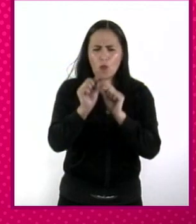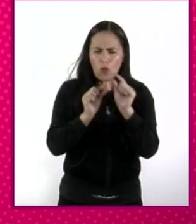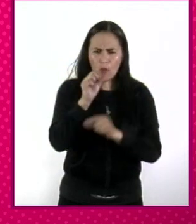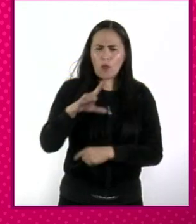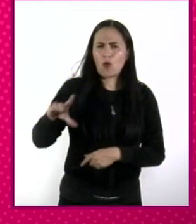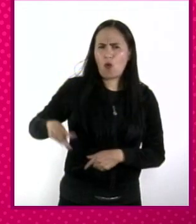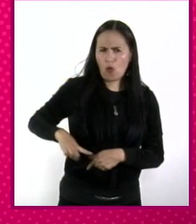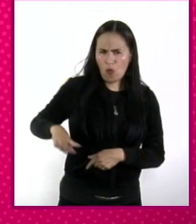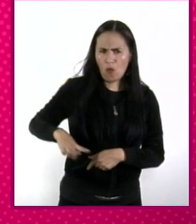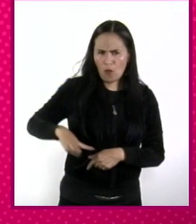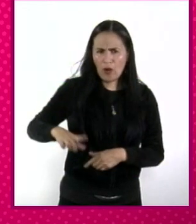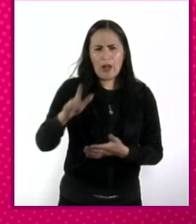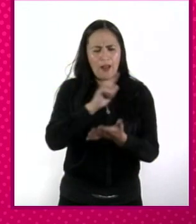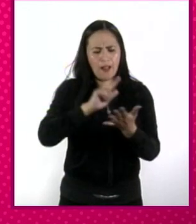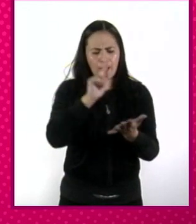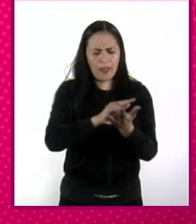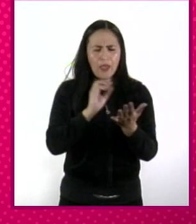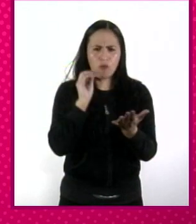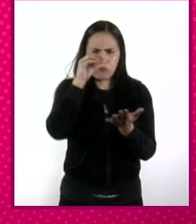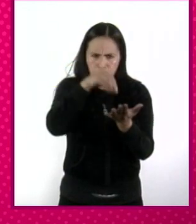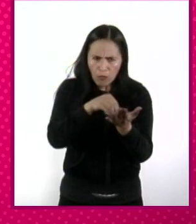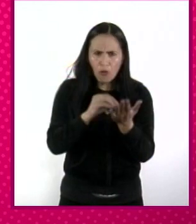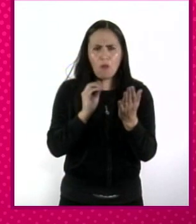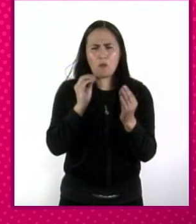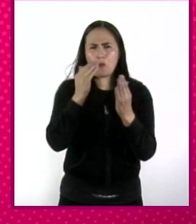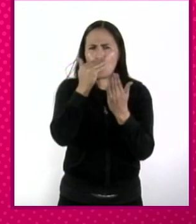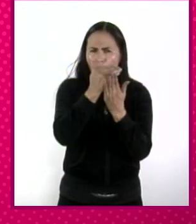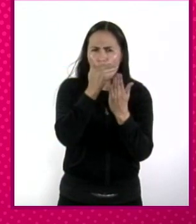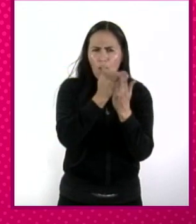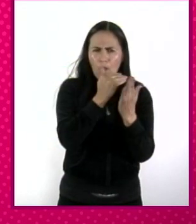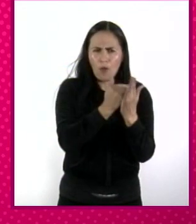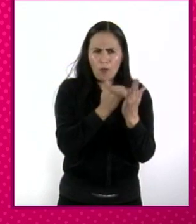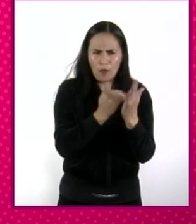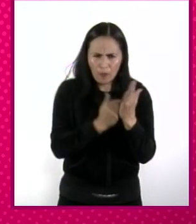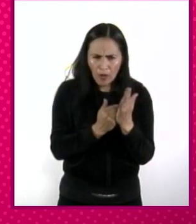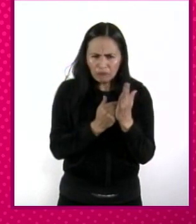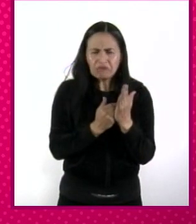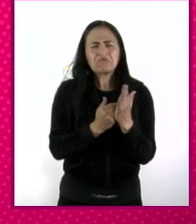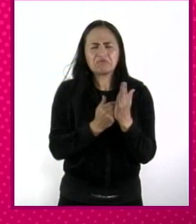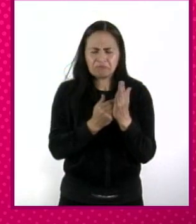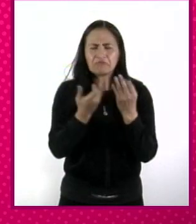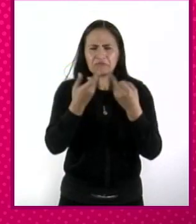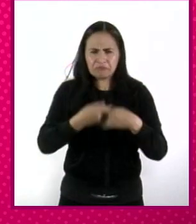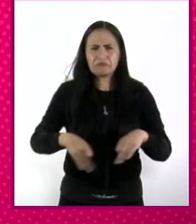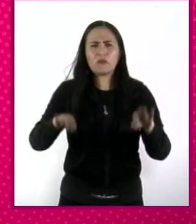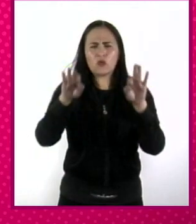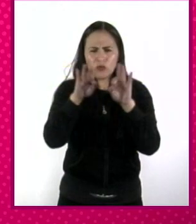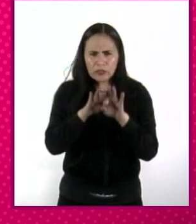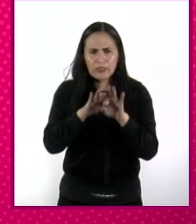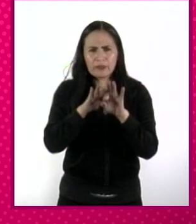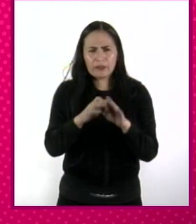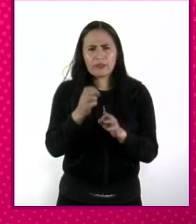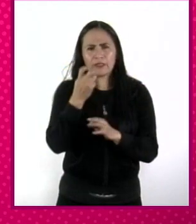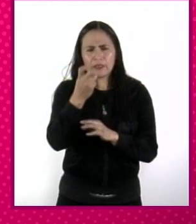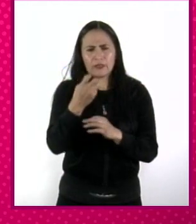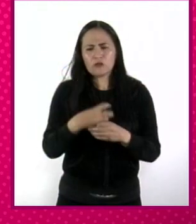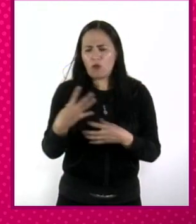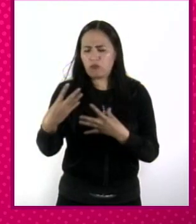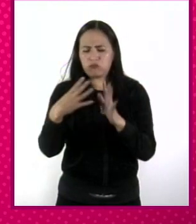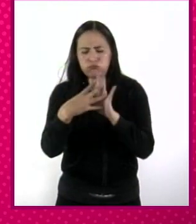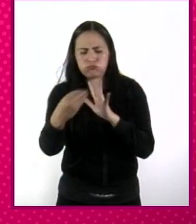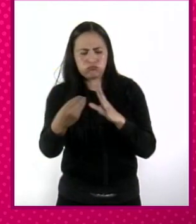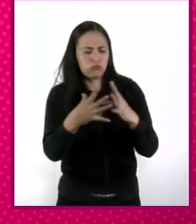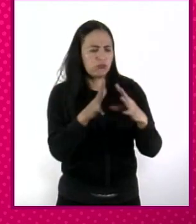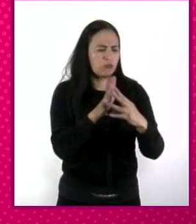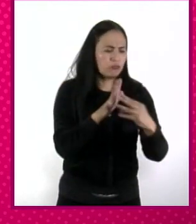los van incorporando y se van haciendo una parte muy importante de la reproducción de los mismos. Entonces,